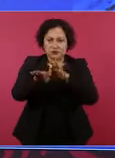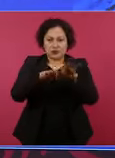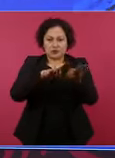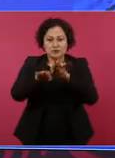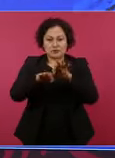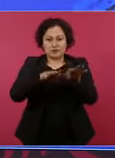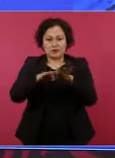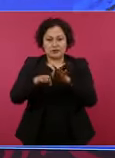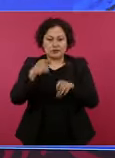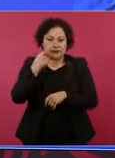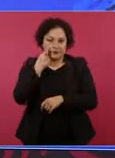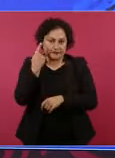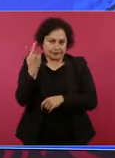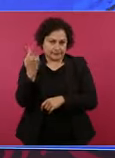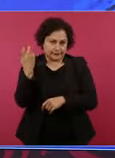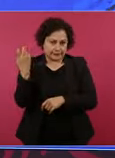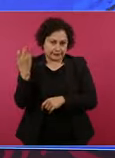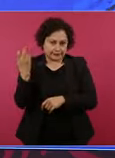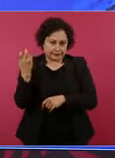en este tramo